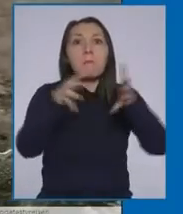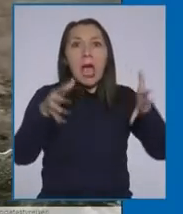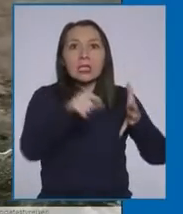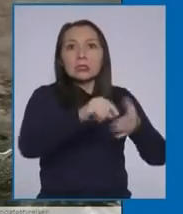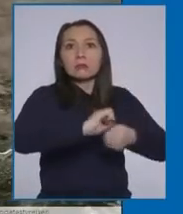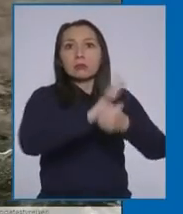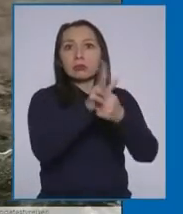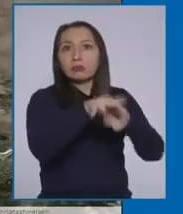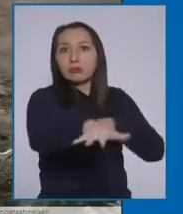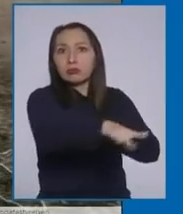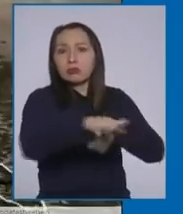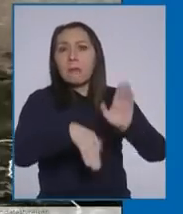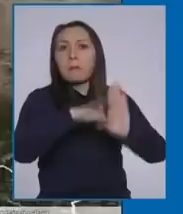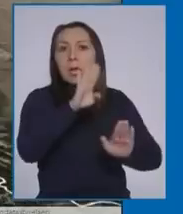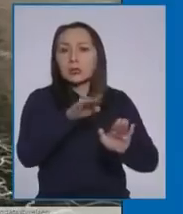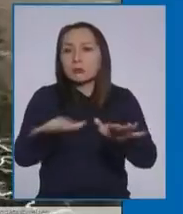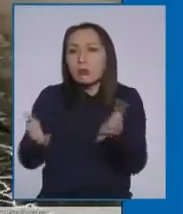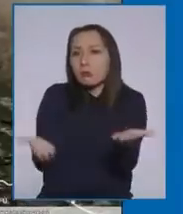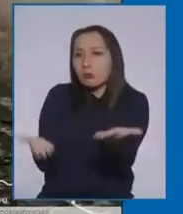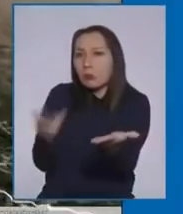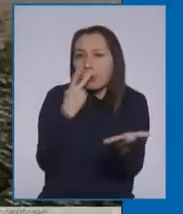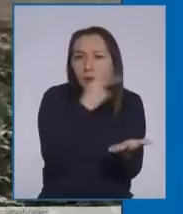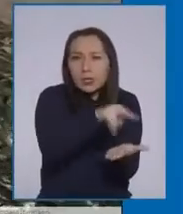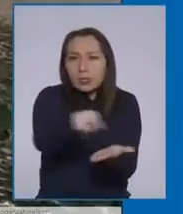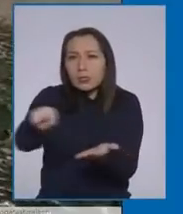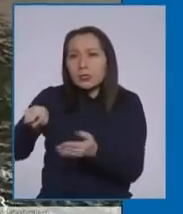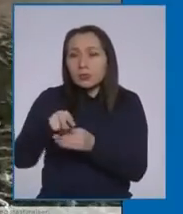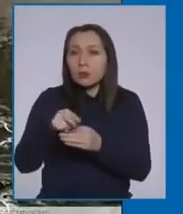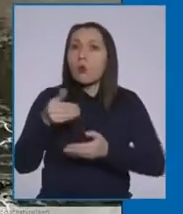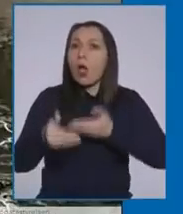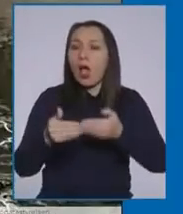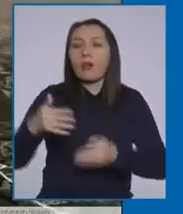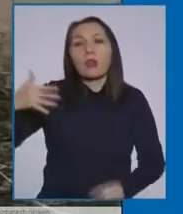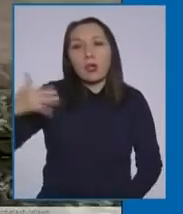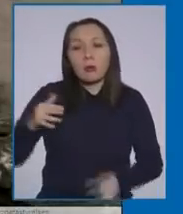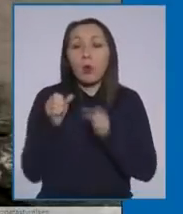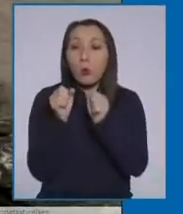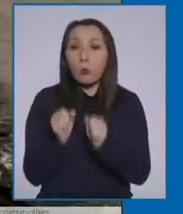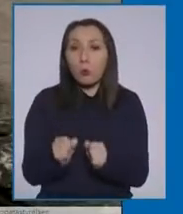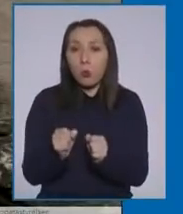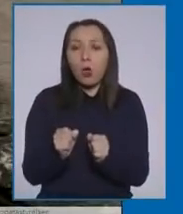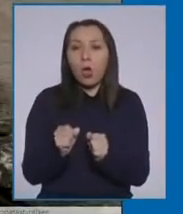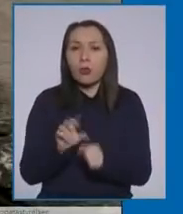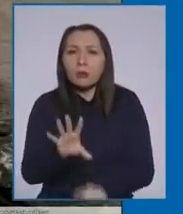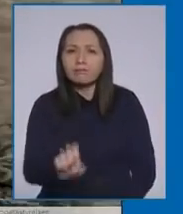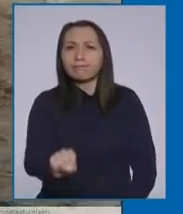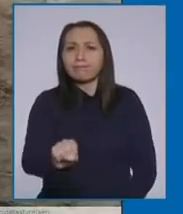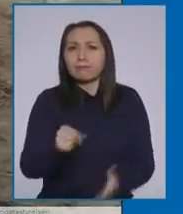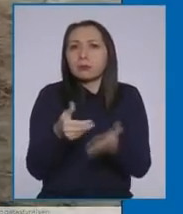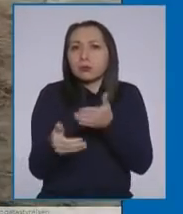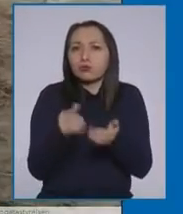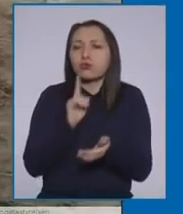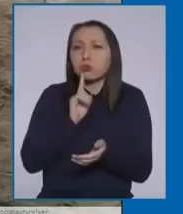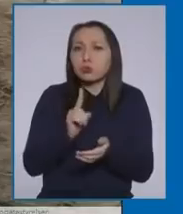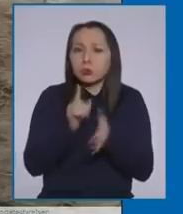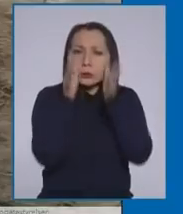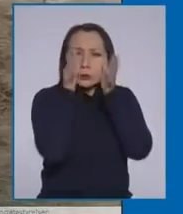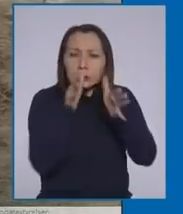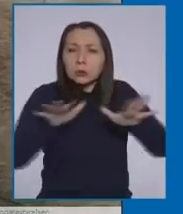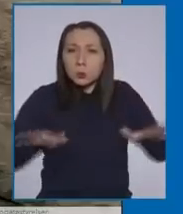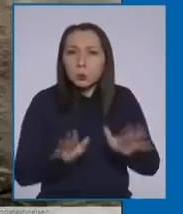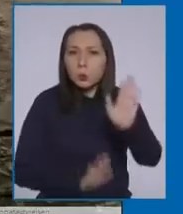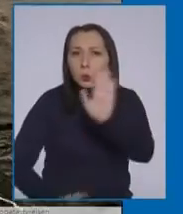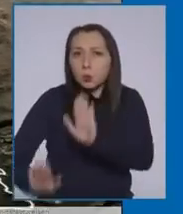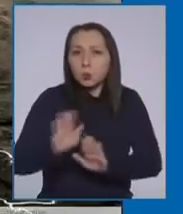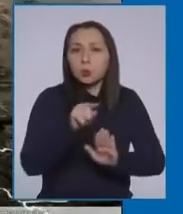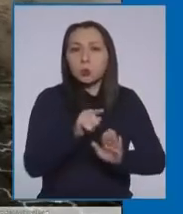la enfermedad. Esto también es un avance importante en términos de poder identificar en dónde tenemos que enfocar los esfuerzos